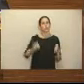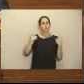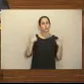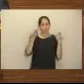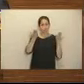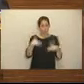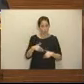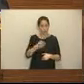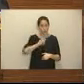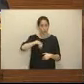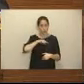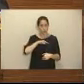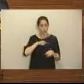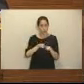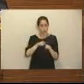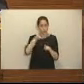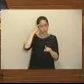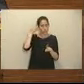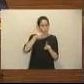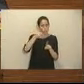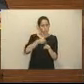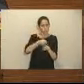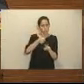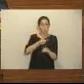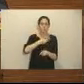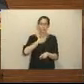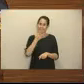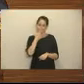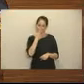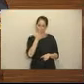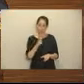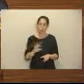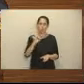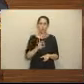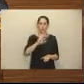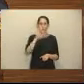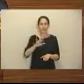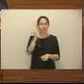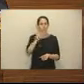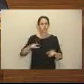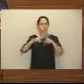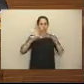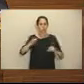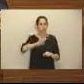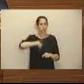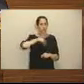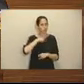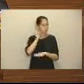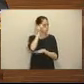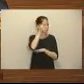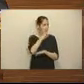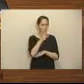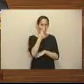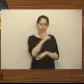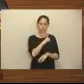vivir encerrados en un tacticismo que solo a nosotros interesa o de dar la espalda a los asturianos por intereses puramente